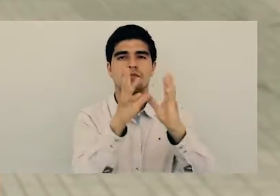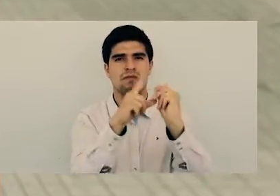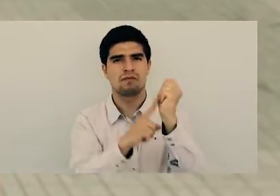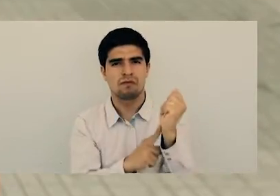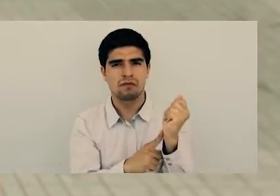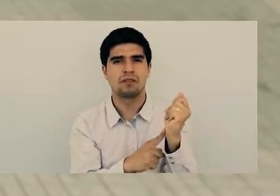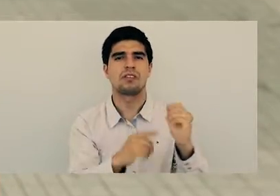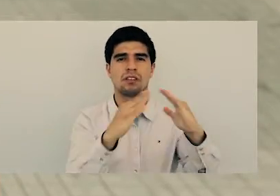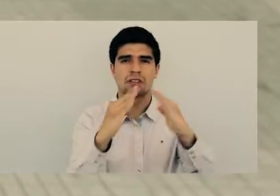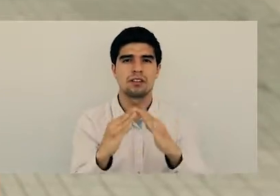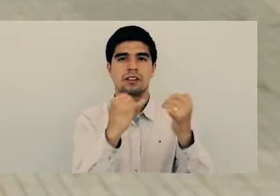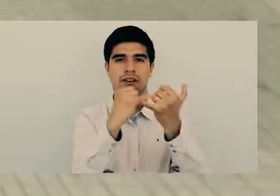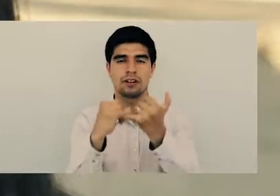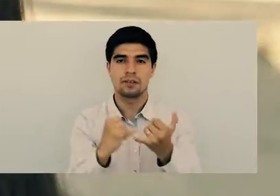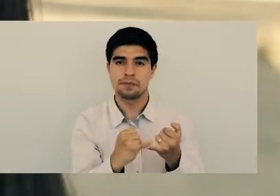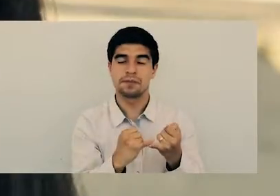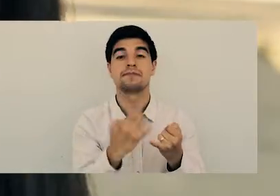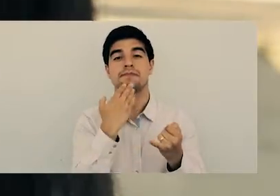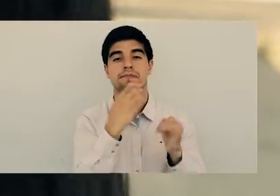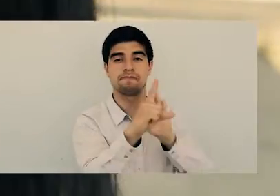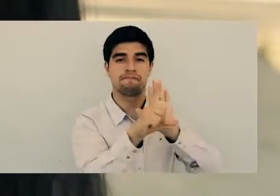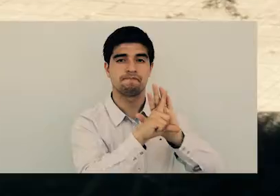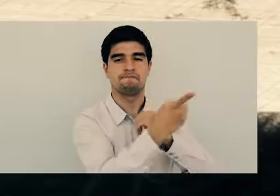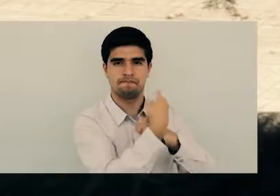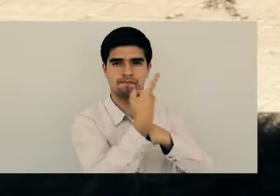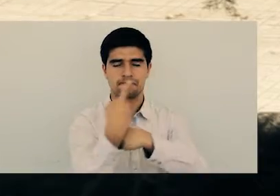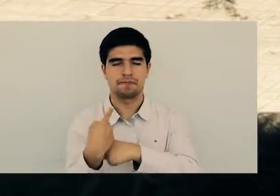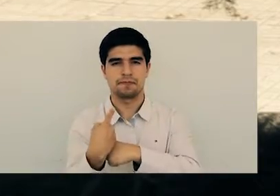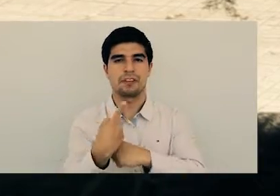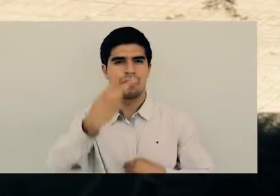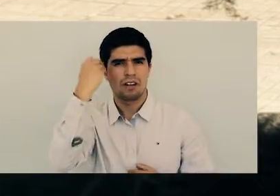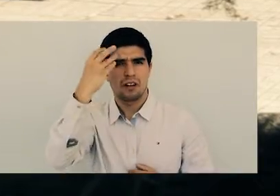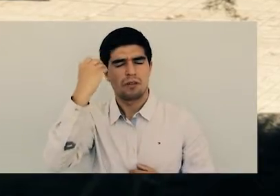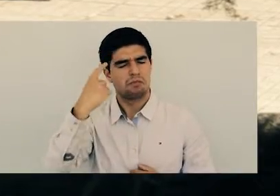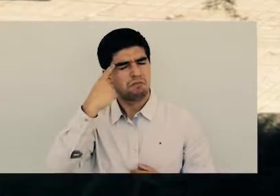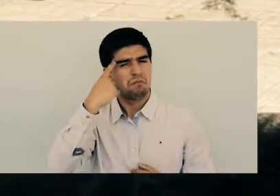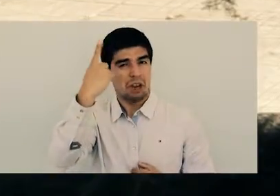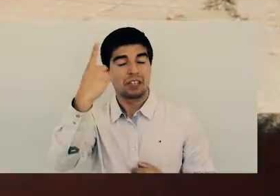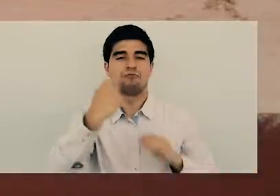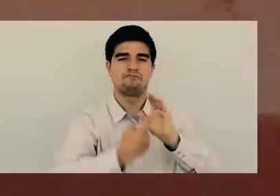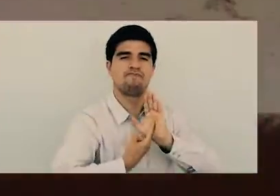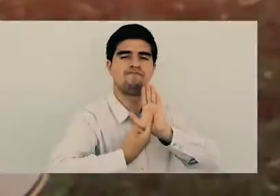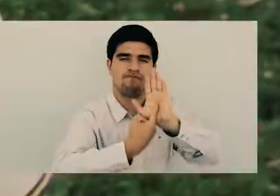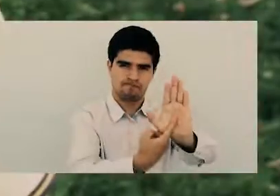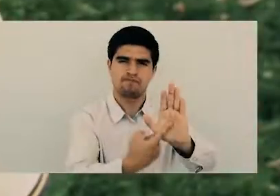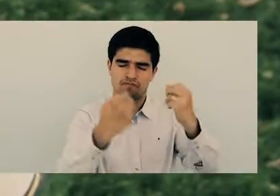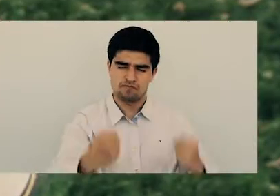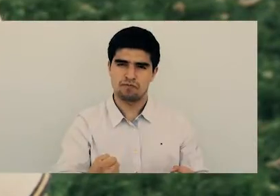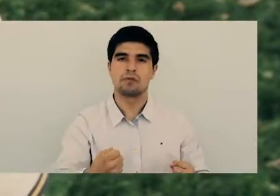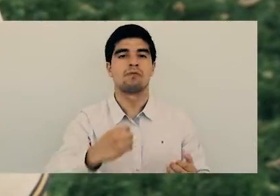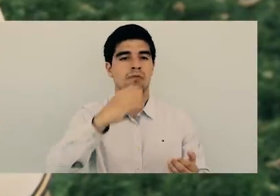familias, el lugar donde vivimos, nuestros amigos e incluso las leyes que nos rigen. Aprendemos a manifestar nuestras opiniones y propuestas,